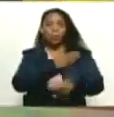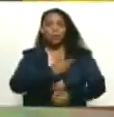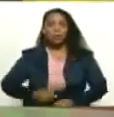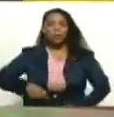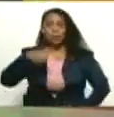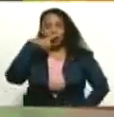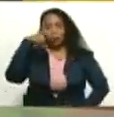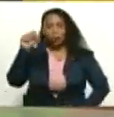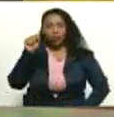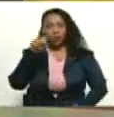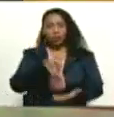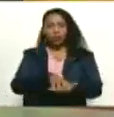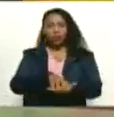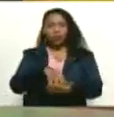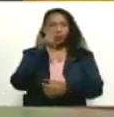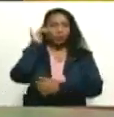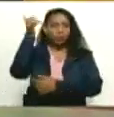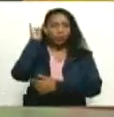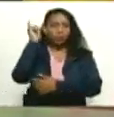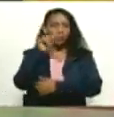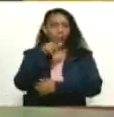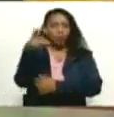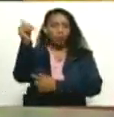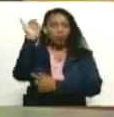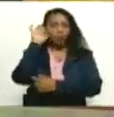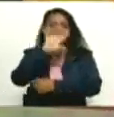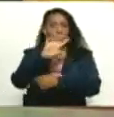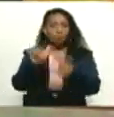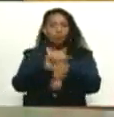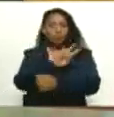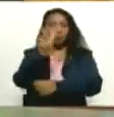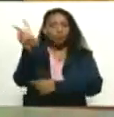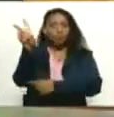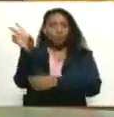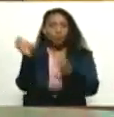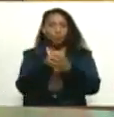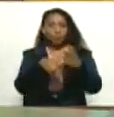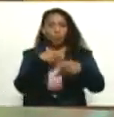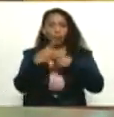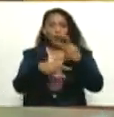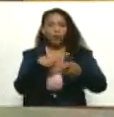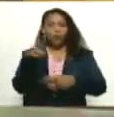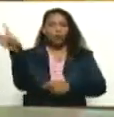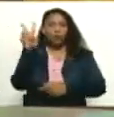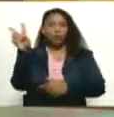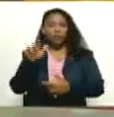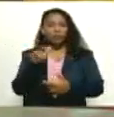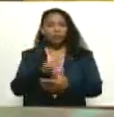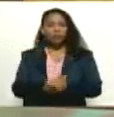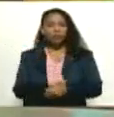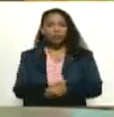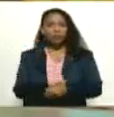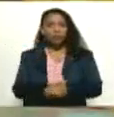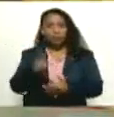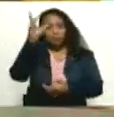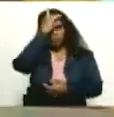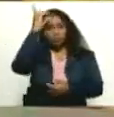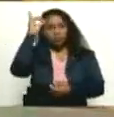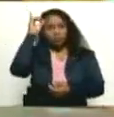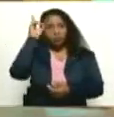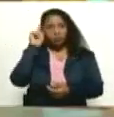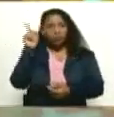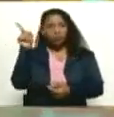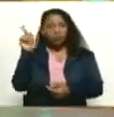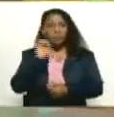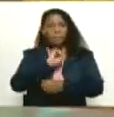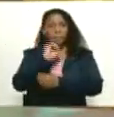Nicolás Maduro. Y en el estado Yaracuy, allá se encuentra el primer vicepresidente del Partido Socialista Unido de Venezuela, Diosdado Cabello Rondón. Allá